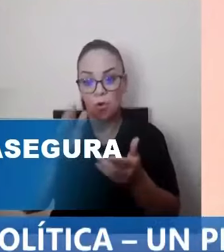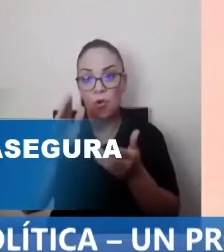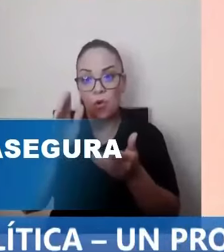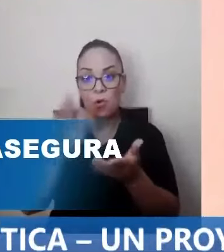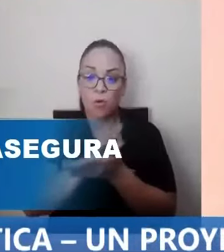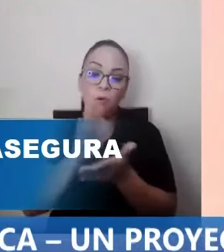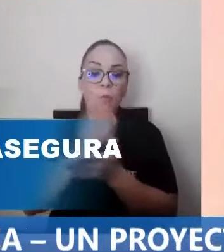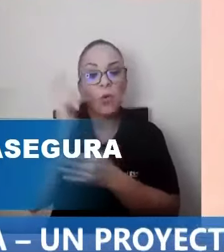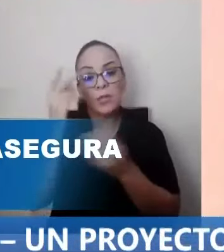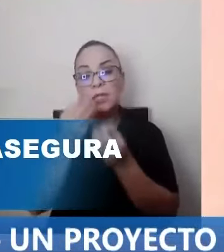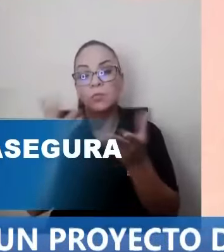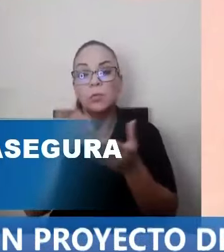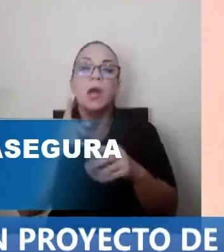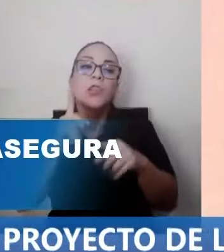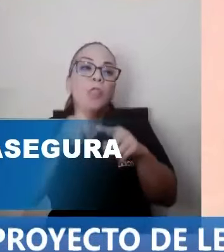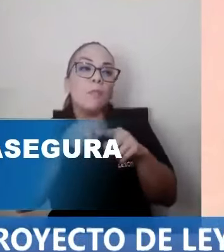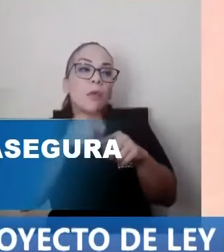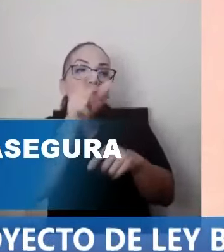pobrecito,